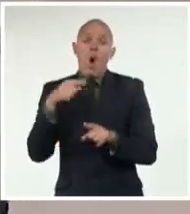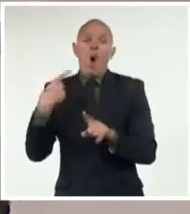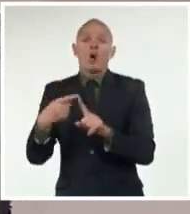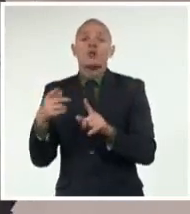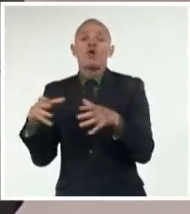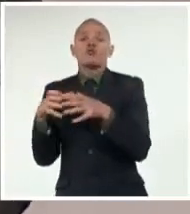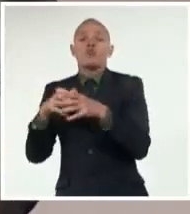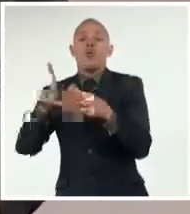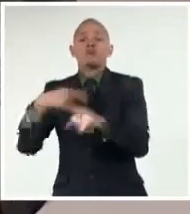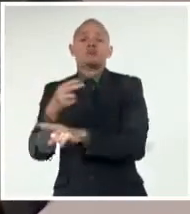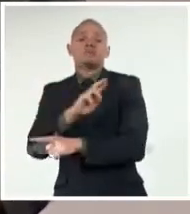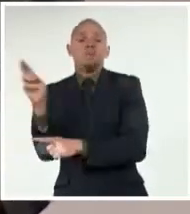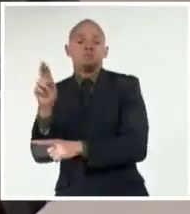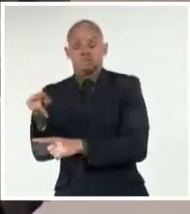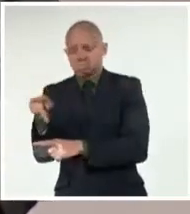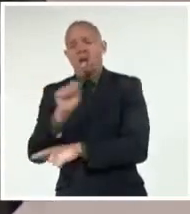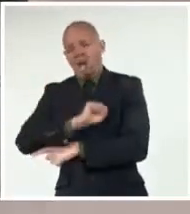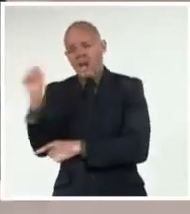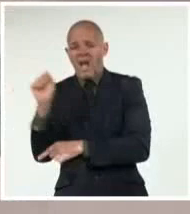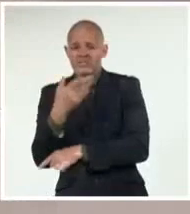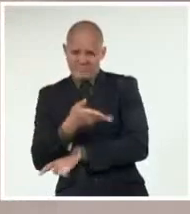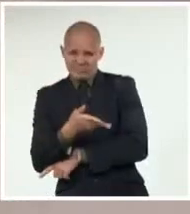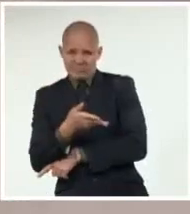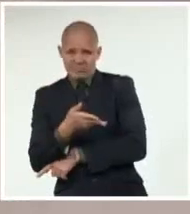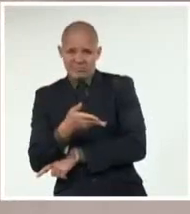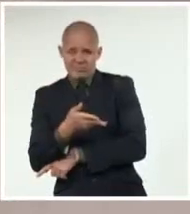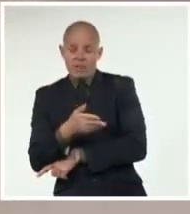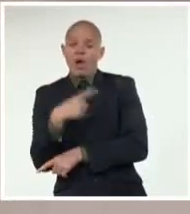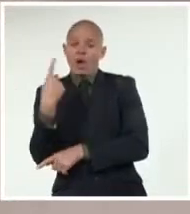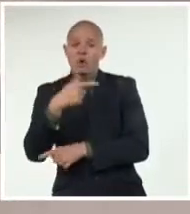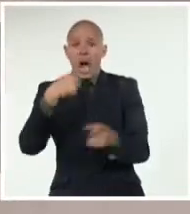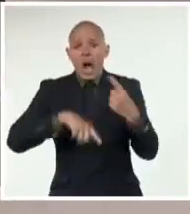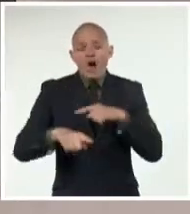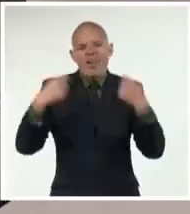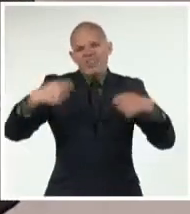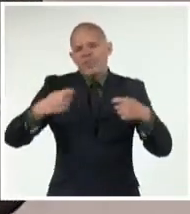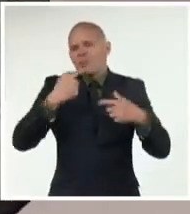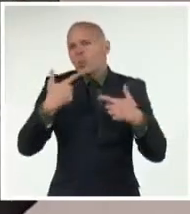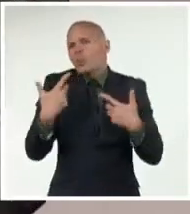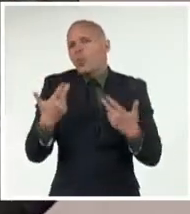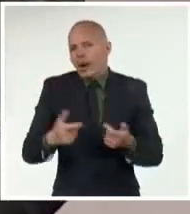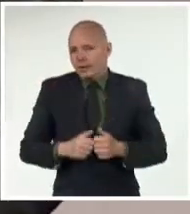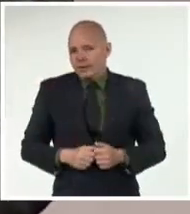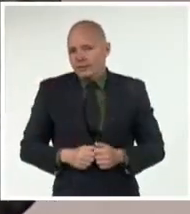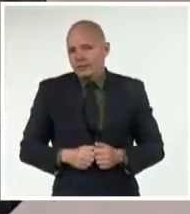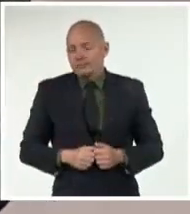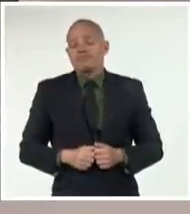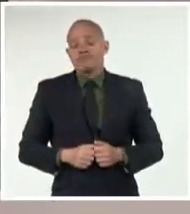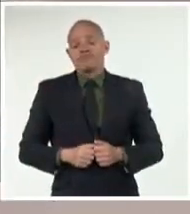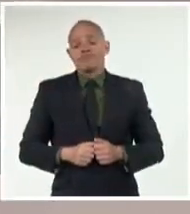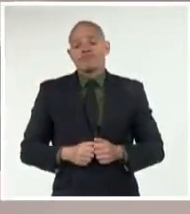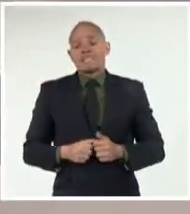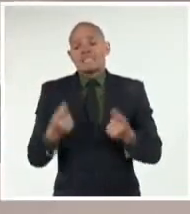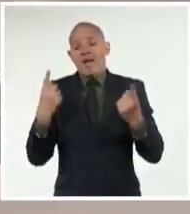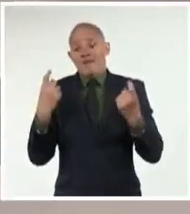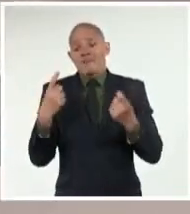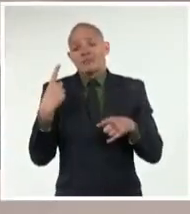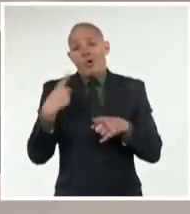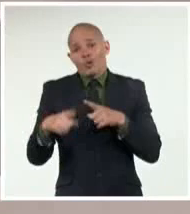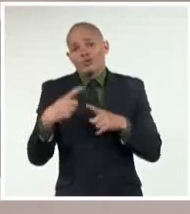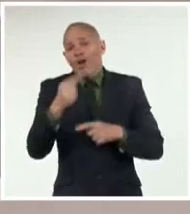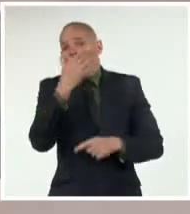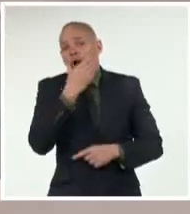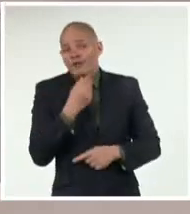al imperialismo. Compartimos un deber ineludible, la formación de las organizaciones políticas